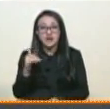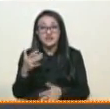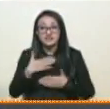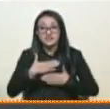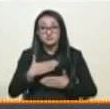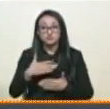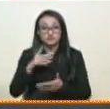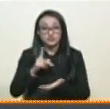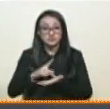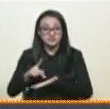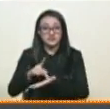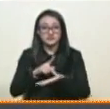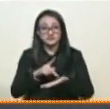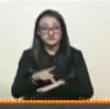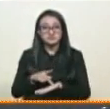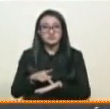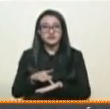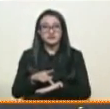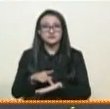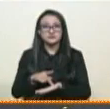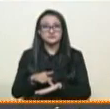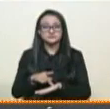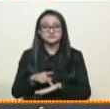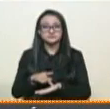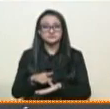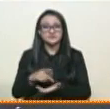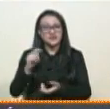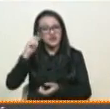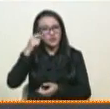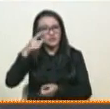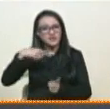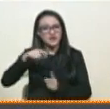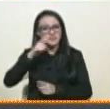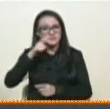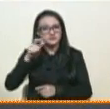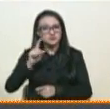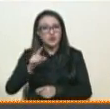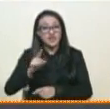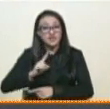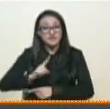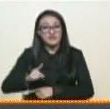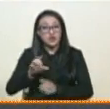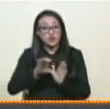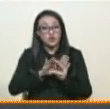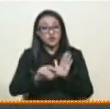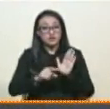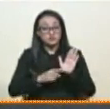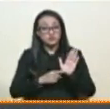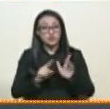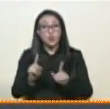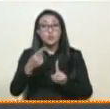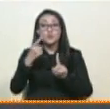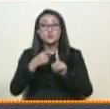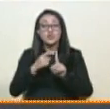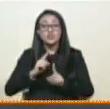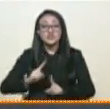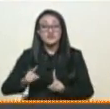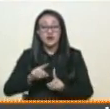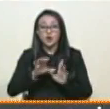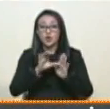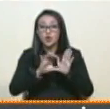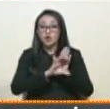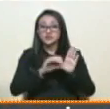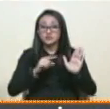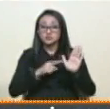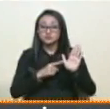disposición de participar. Es bueno recordarle a la ciudadanía que entre los pocos deberes que tenemos en la Constitución, uno de los deberes